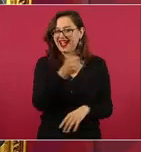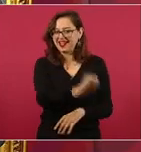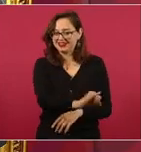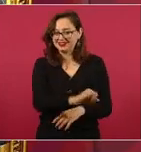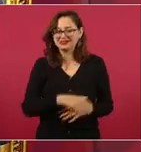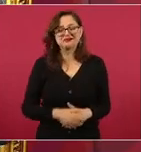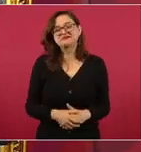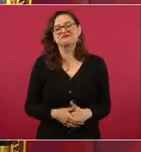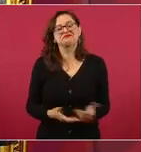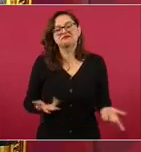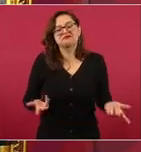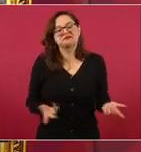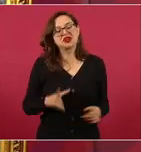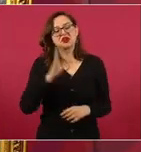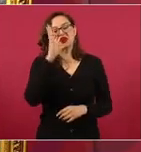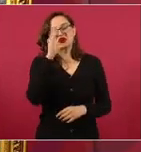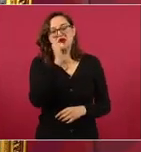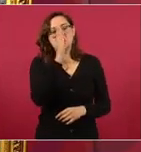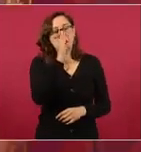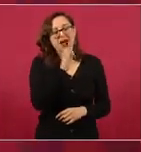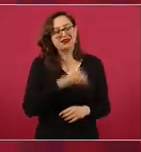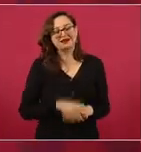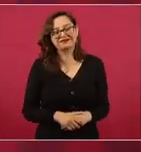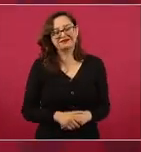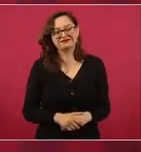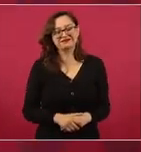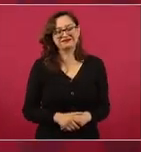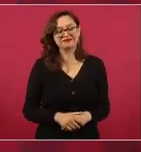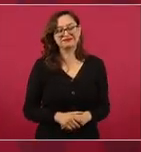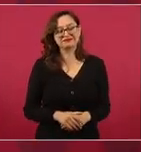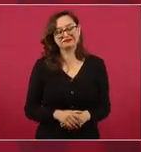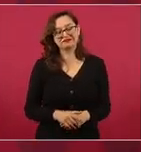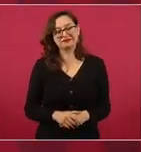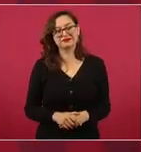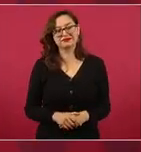nada más que no pueden, porque